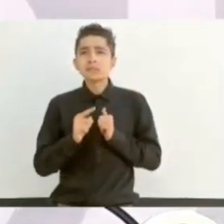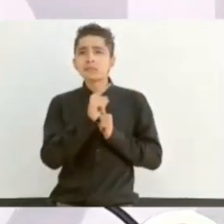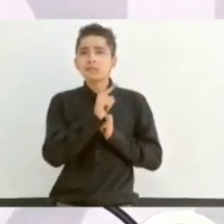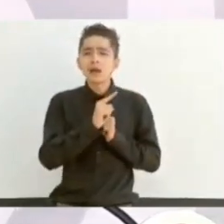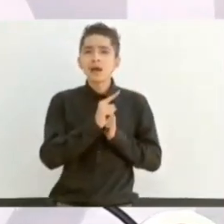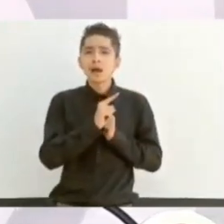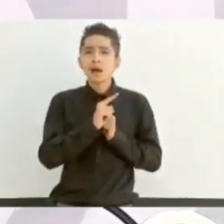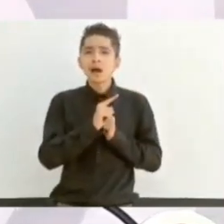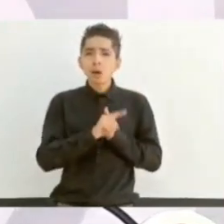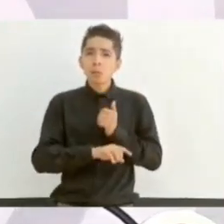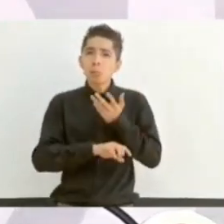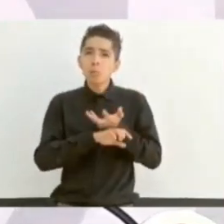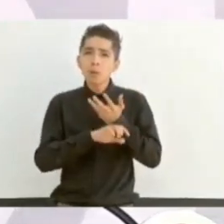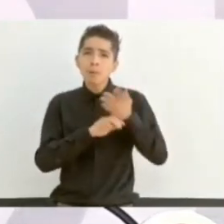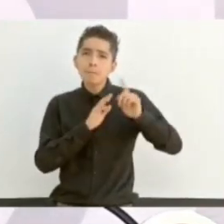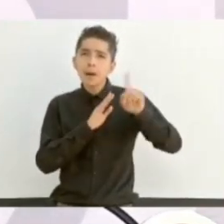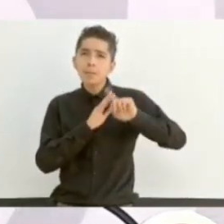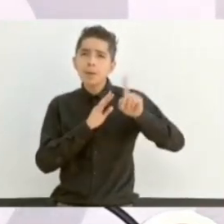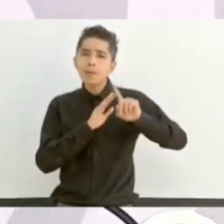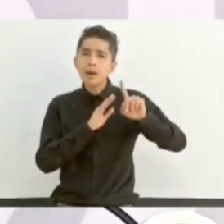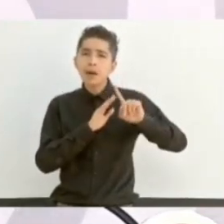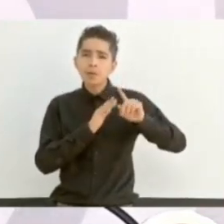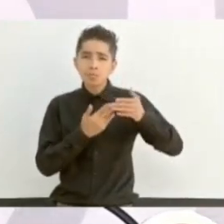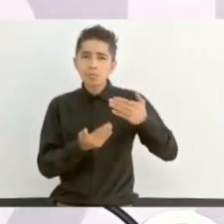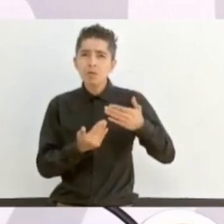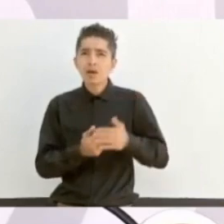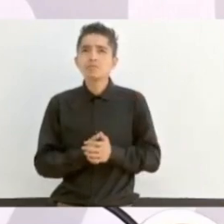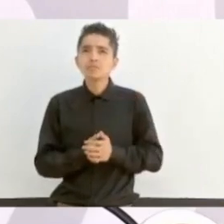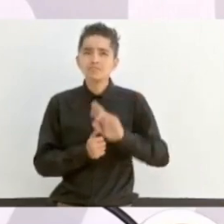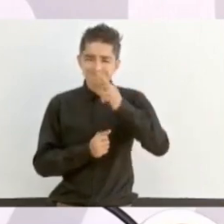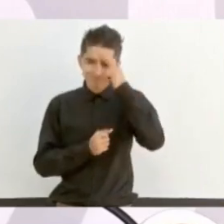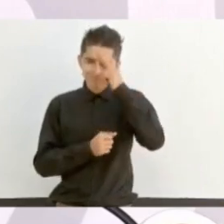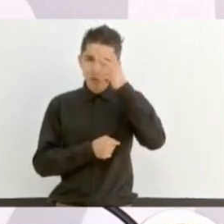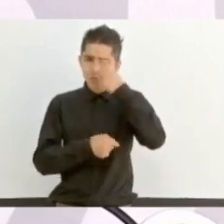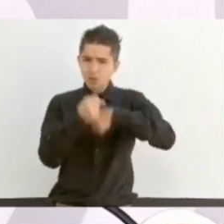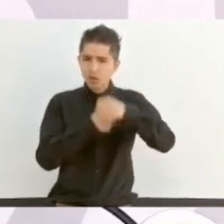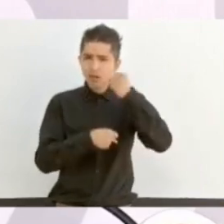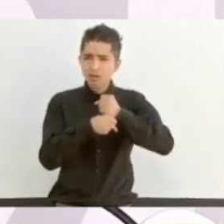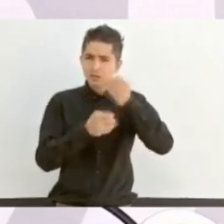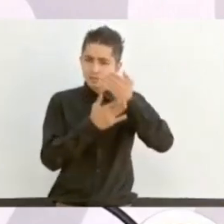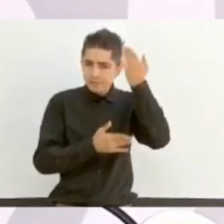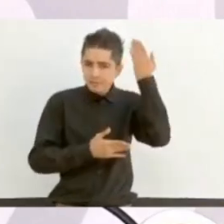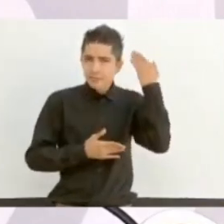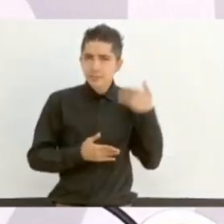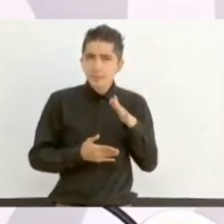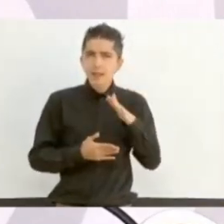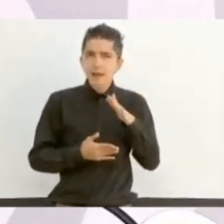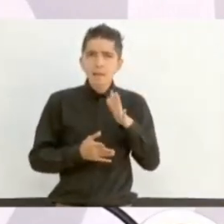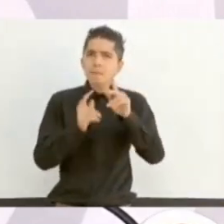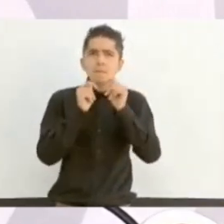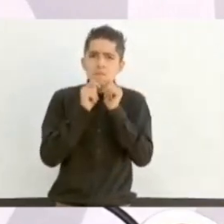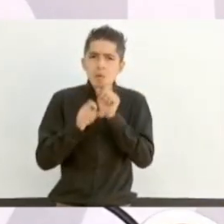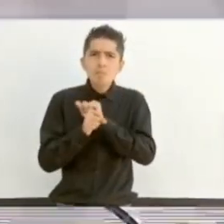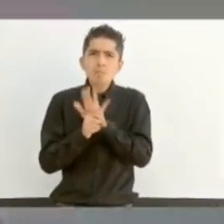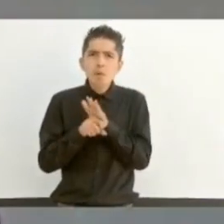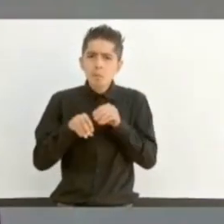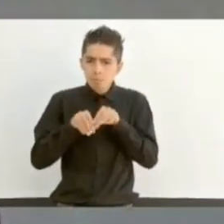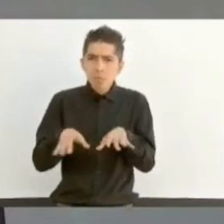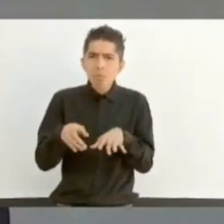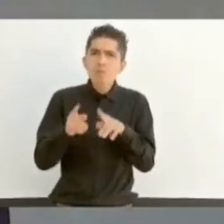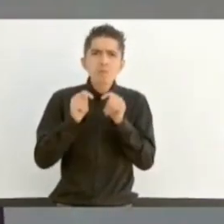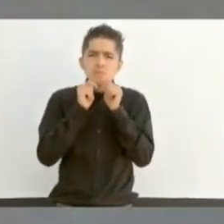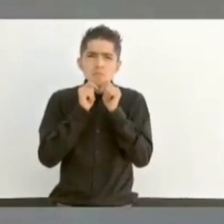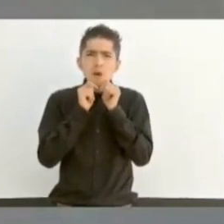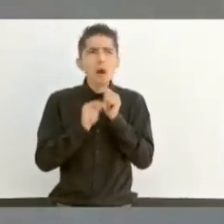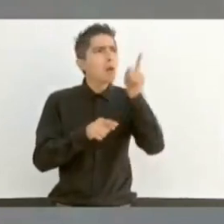nuestros paisanos. El año pasado, con todo y pandemia,